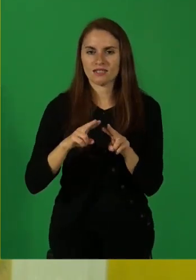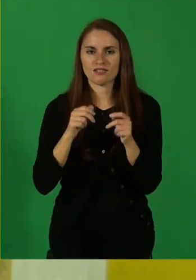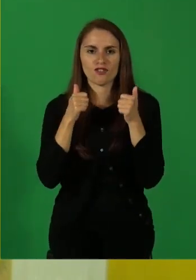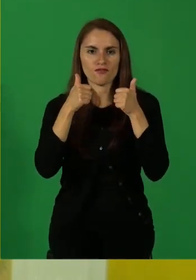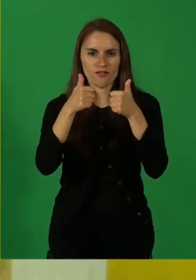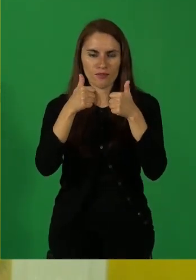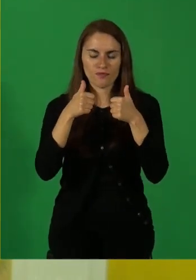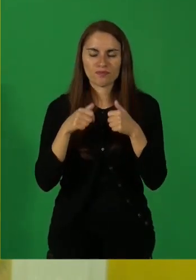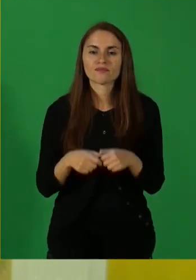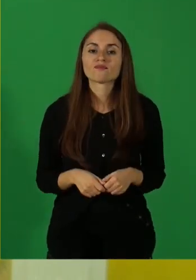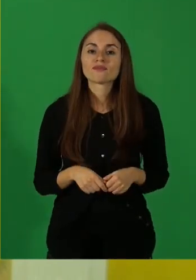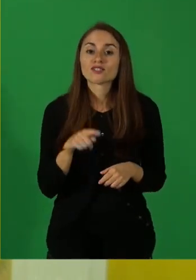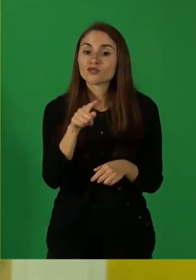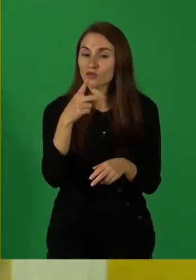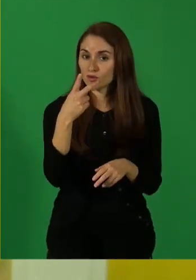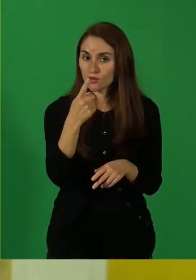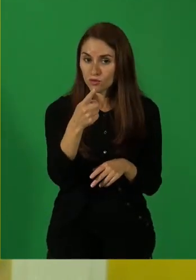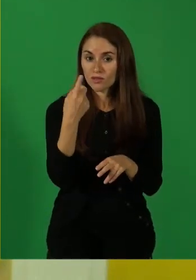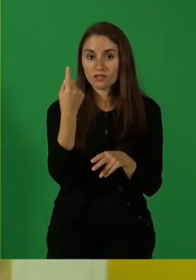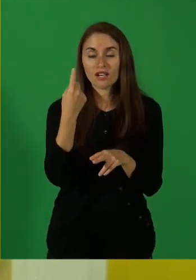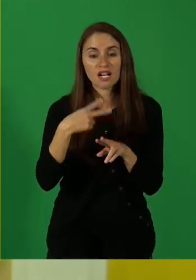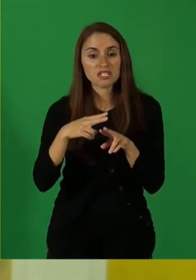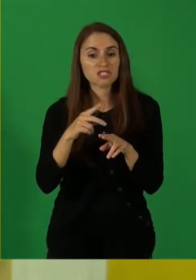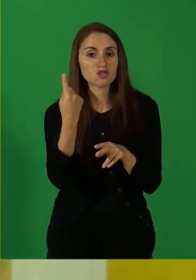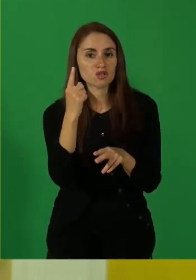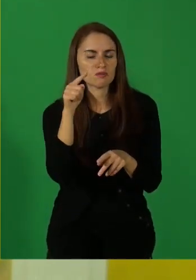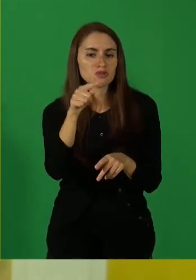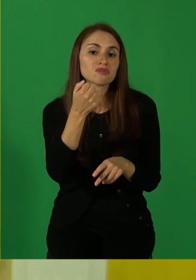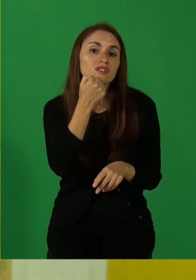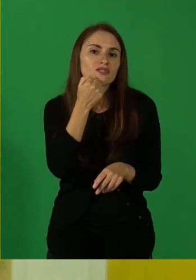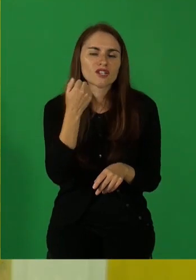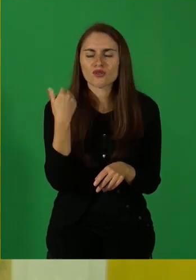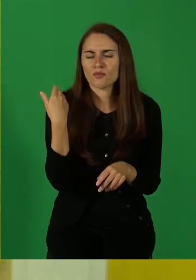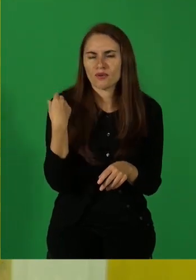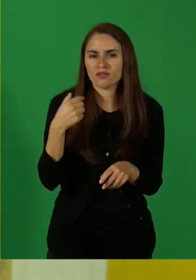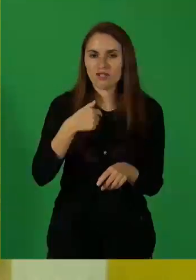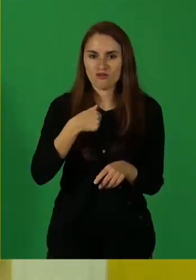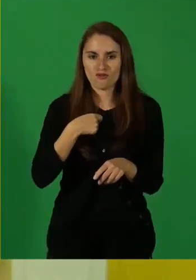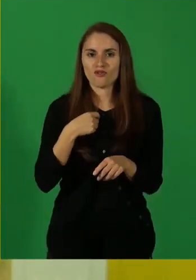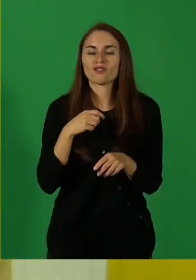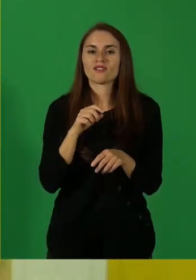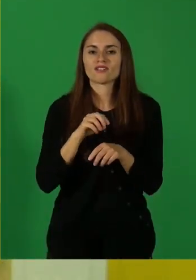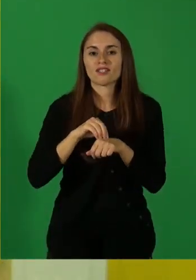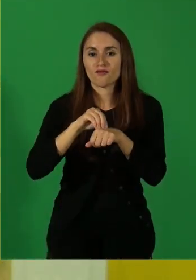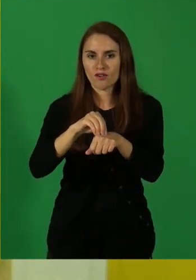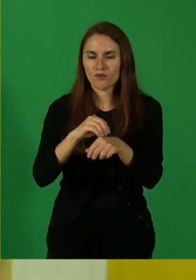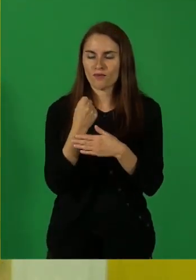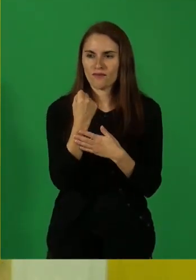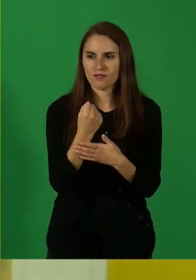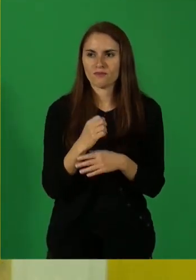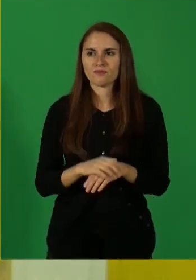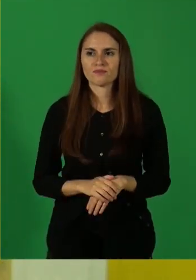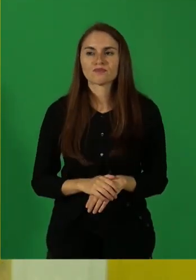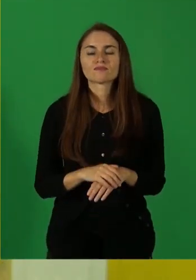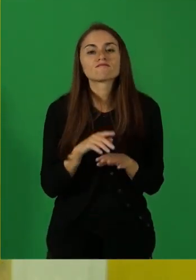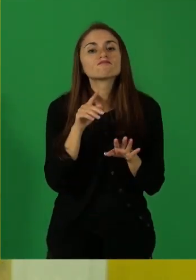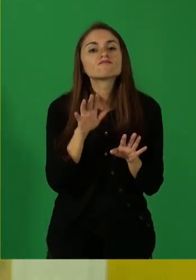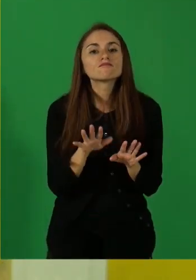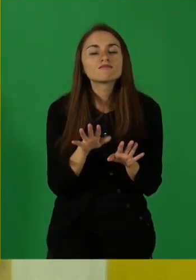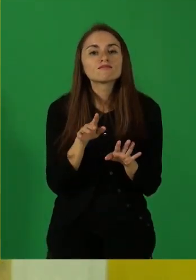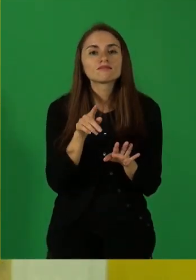Veamos entonces, lo haces tú solito. Y si te equivocas no importa porque voy a estar yo para corregirte. Así que tranquilo con eso. Veamos